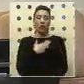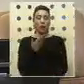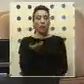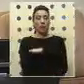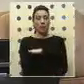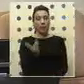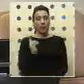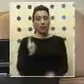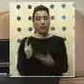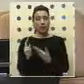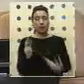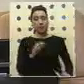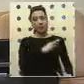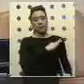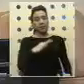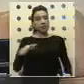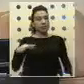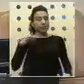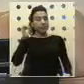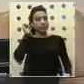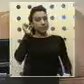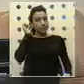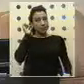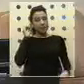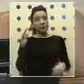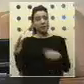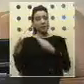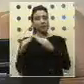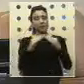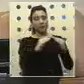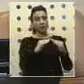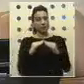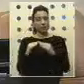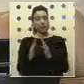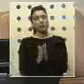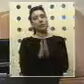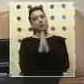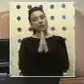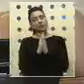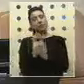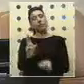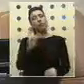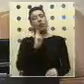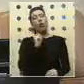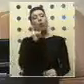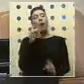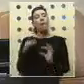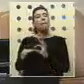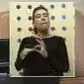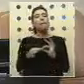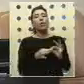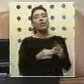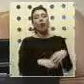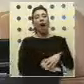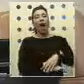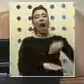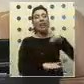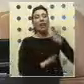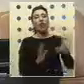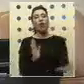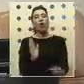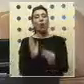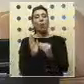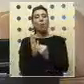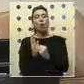quiero pedir señor presidente a la ministra, a la ministra de Vivienda que por favor nos responda cuál es la razón por la cual Arica no está